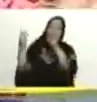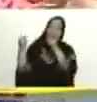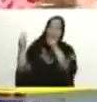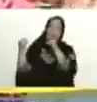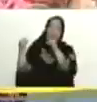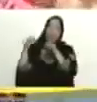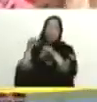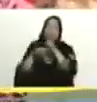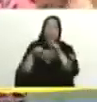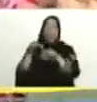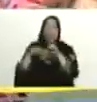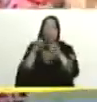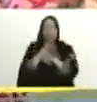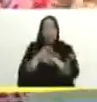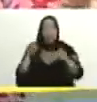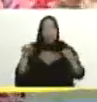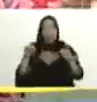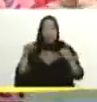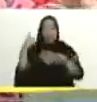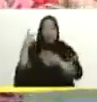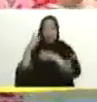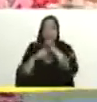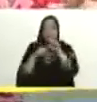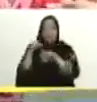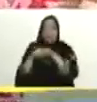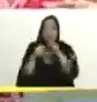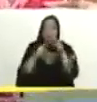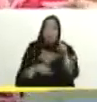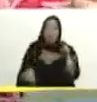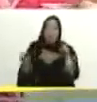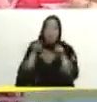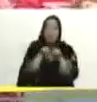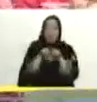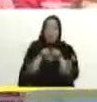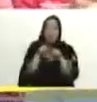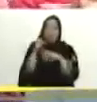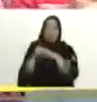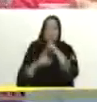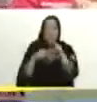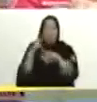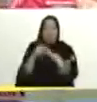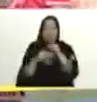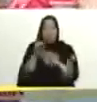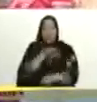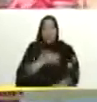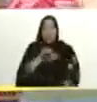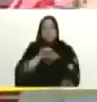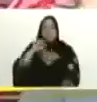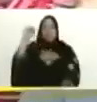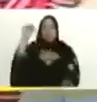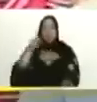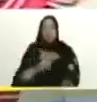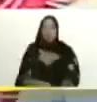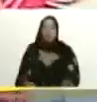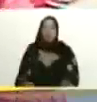el siglo de la independencia, como el siglo de la igualdad, como el siglo del socialismo bolivariano.